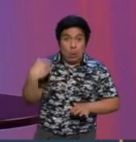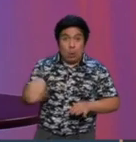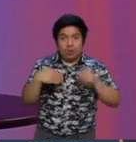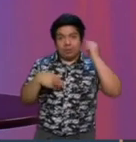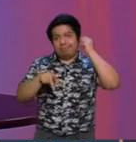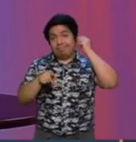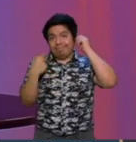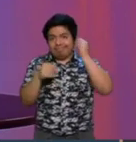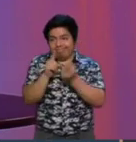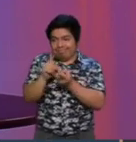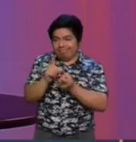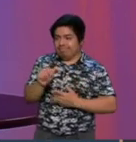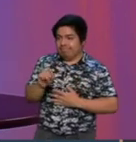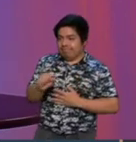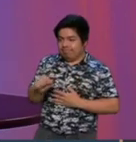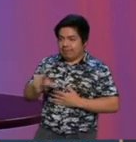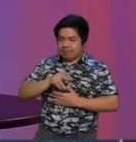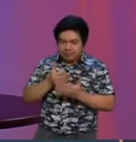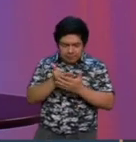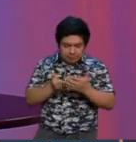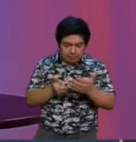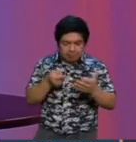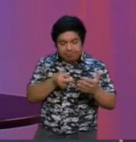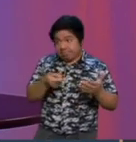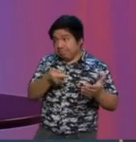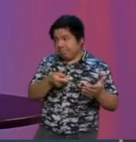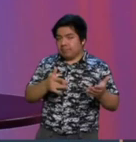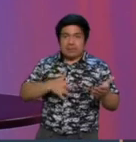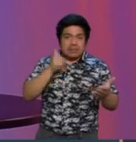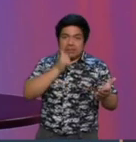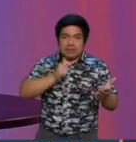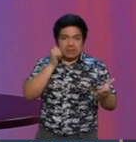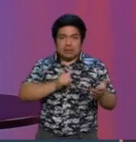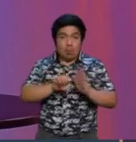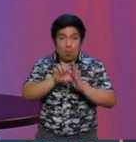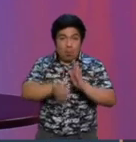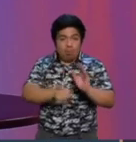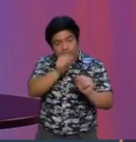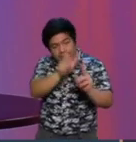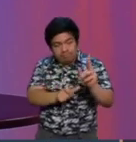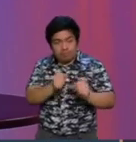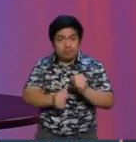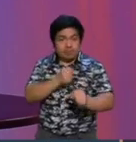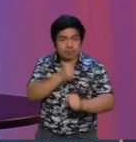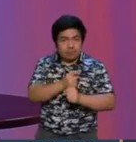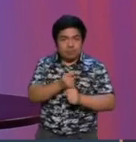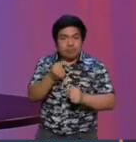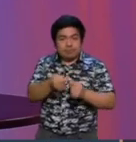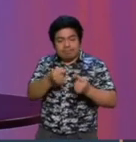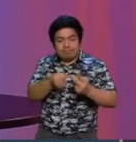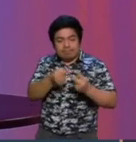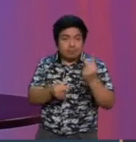los datos son los que nos permiten decir esto. Yo siempre he dicho que para hacer un diagnóstico de seguridad tenemos que hacerlo en